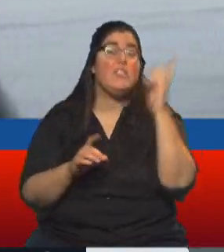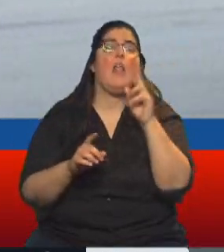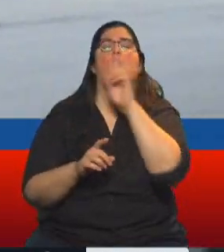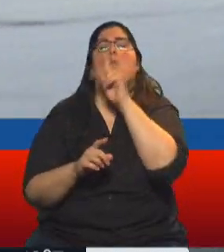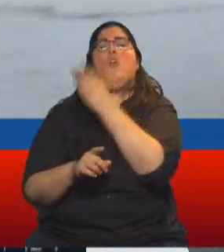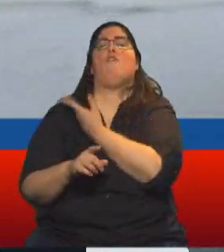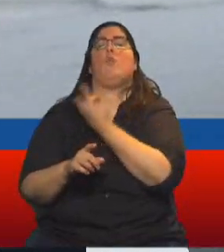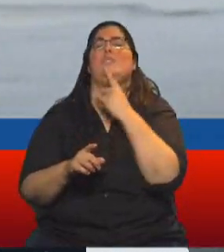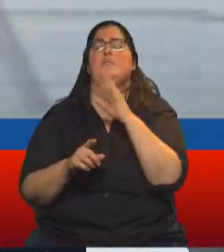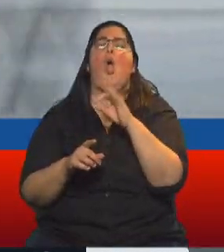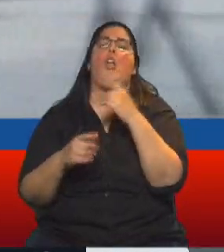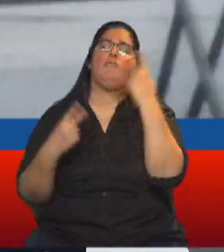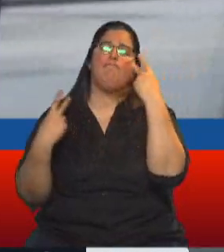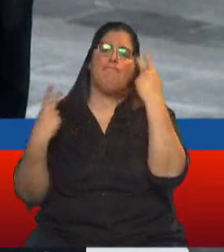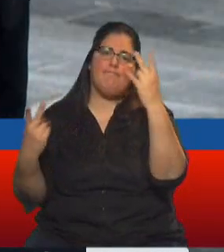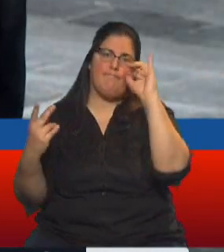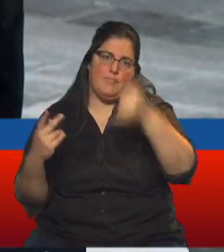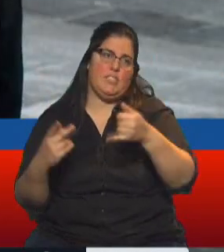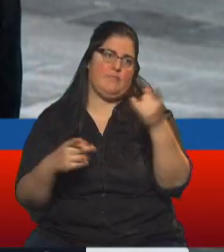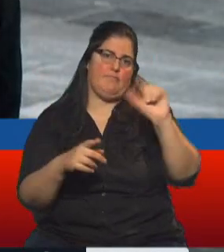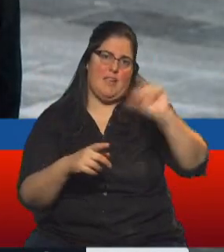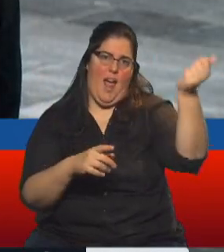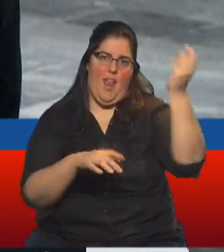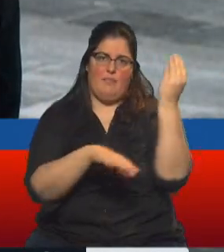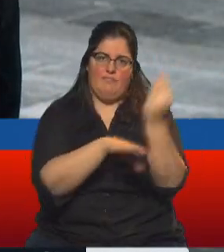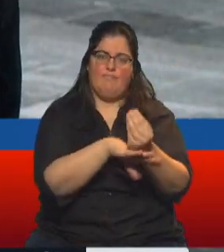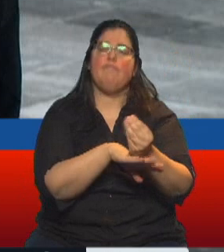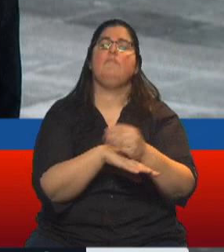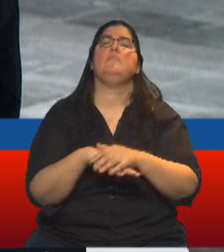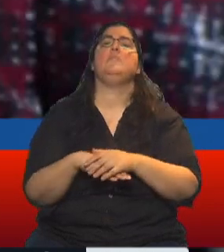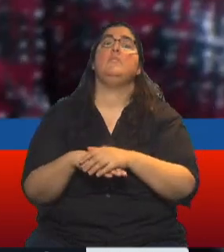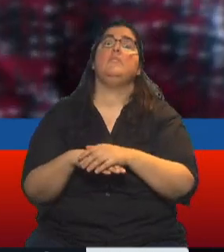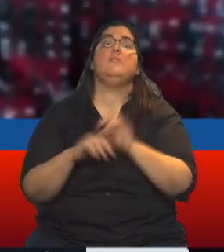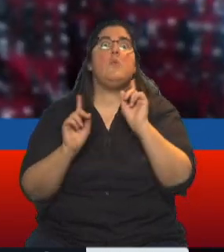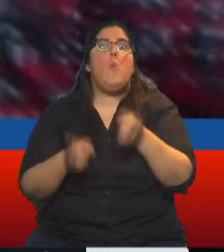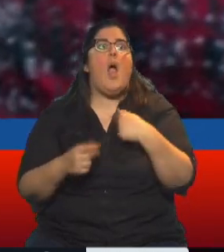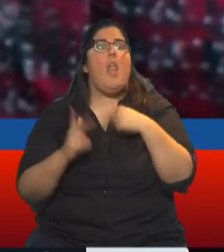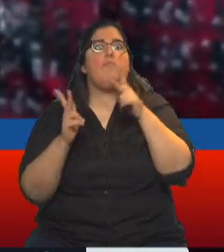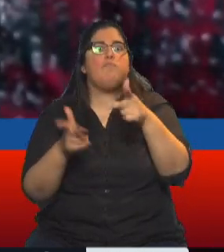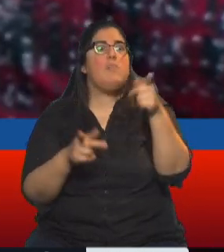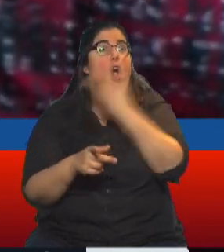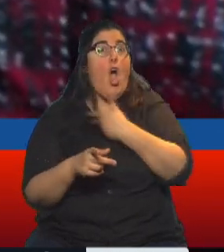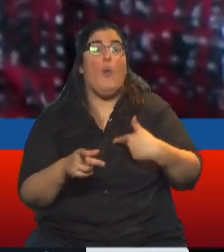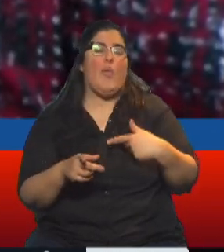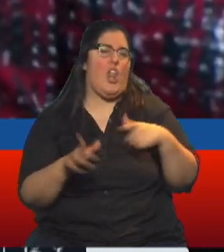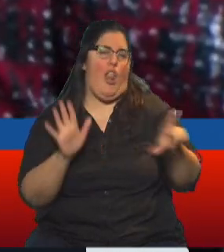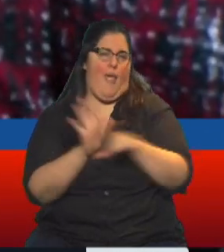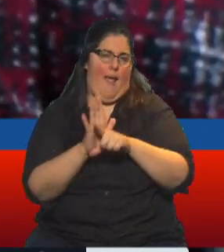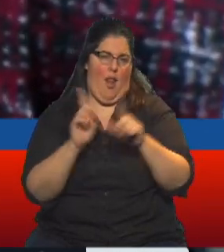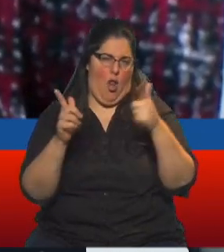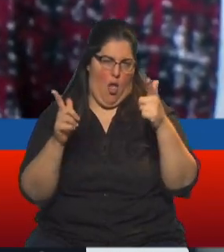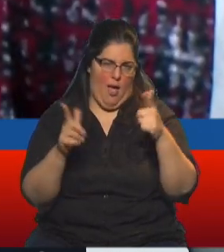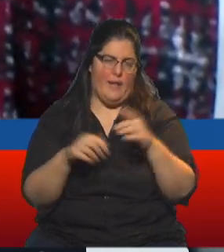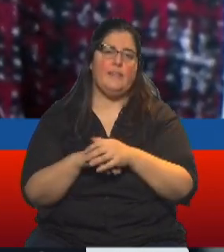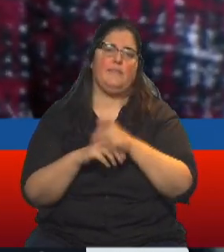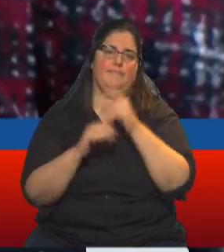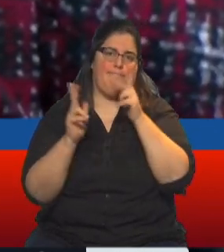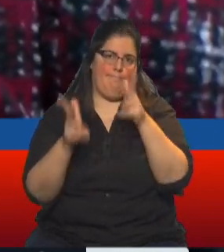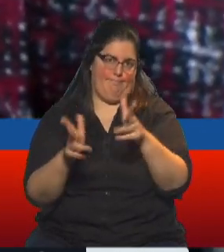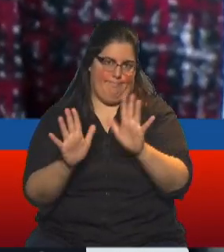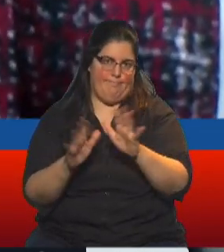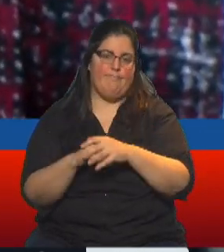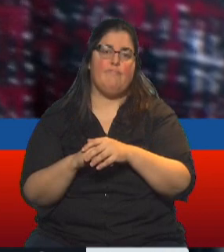resultados del escrutinio oficial, aunque de manera contradictoria calificó al nuevo gobierno de ilegítimo. La hija del ex dictador, quien